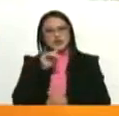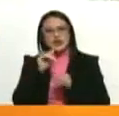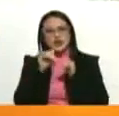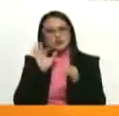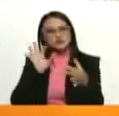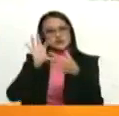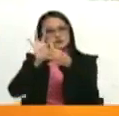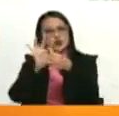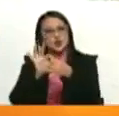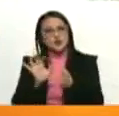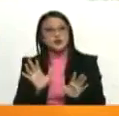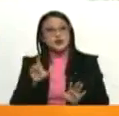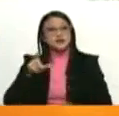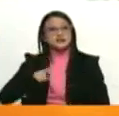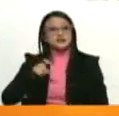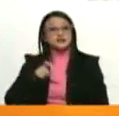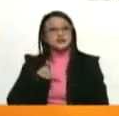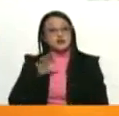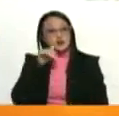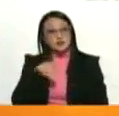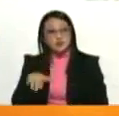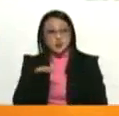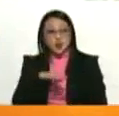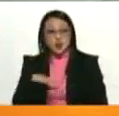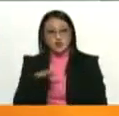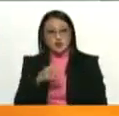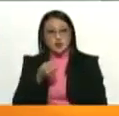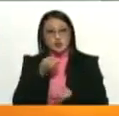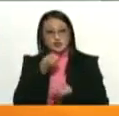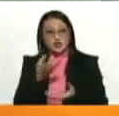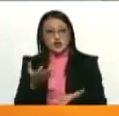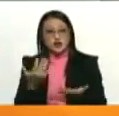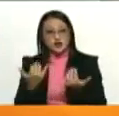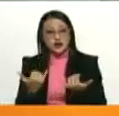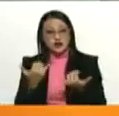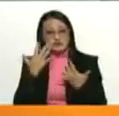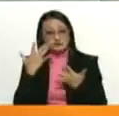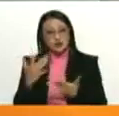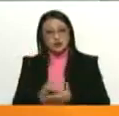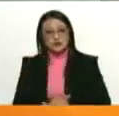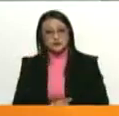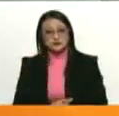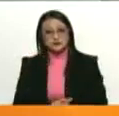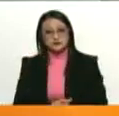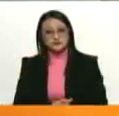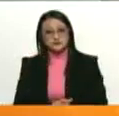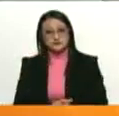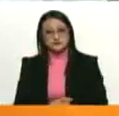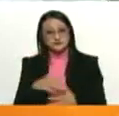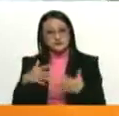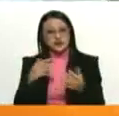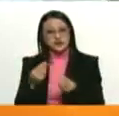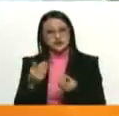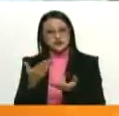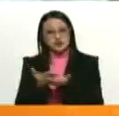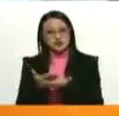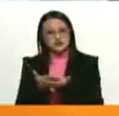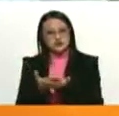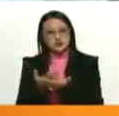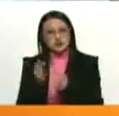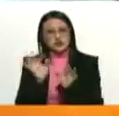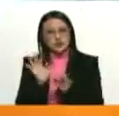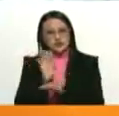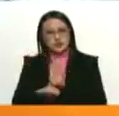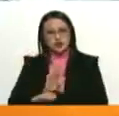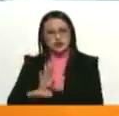que a bien tengan nuestro pueblo dar, como acá puede observarse, tramitar solicitudes de medidas de